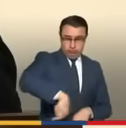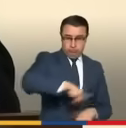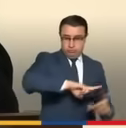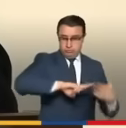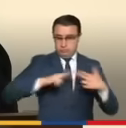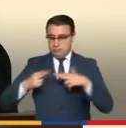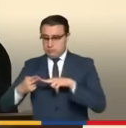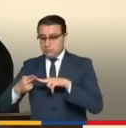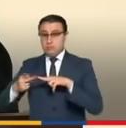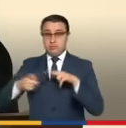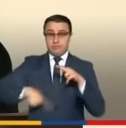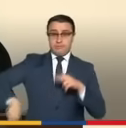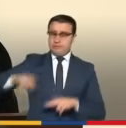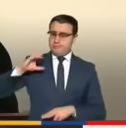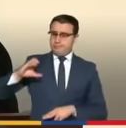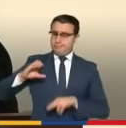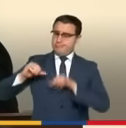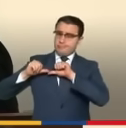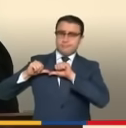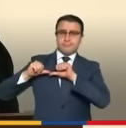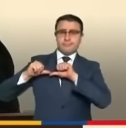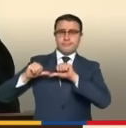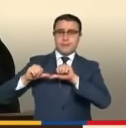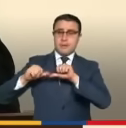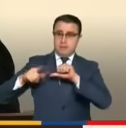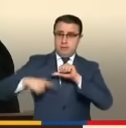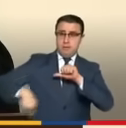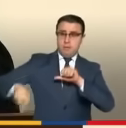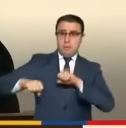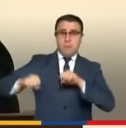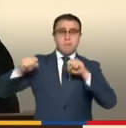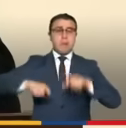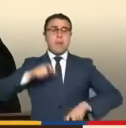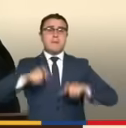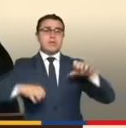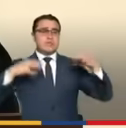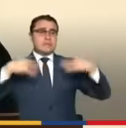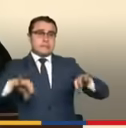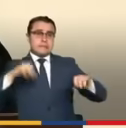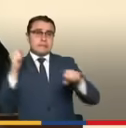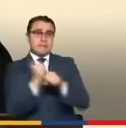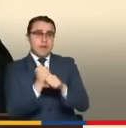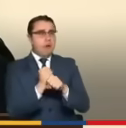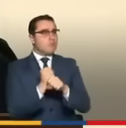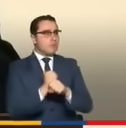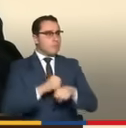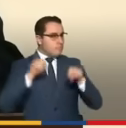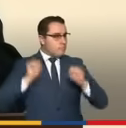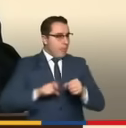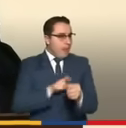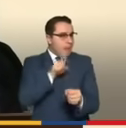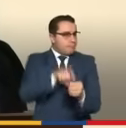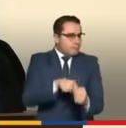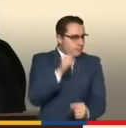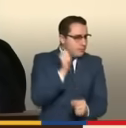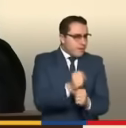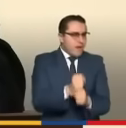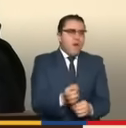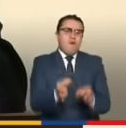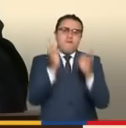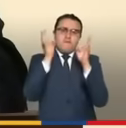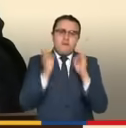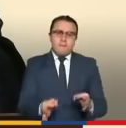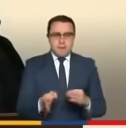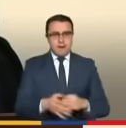sucedía, llegaríamos a superar la informalidad. Es decir, esos